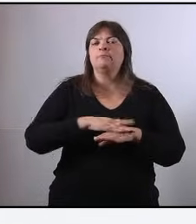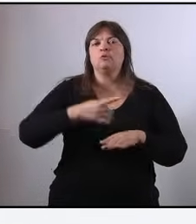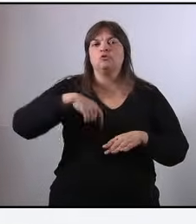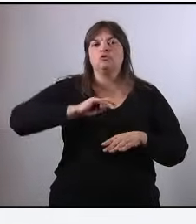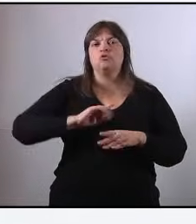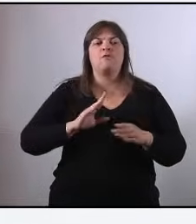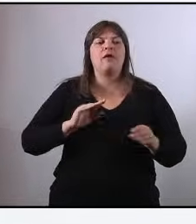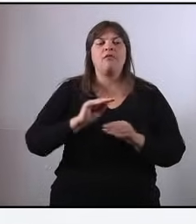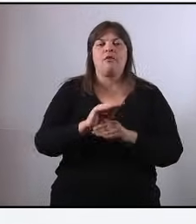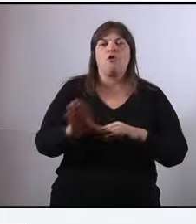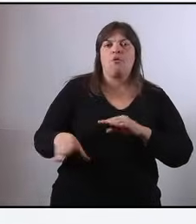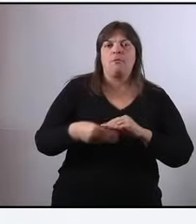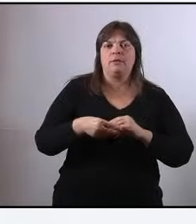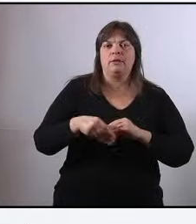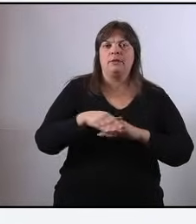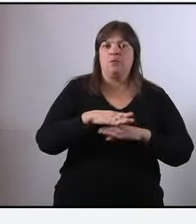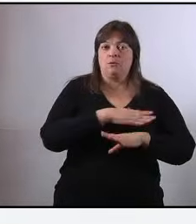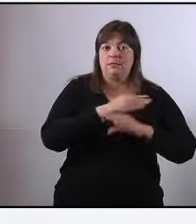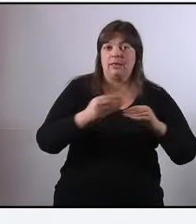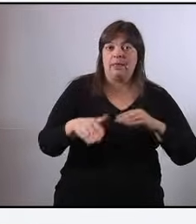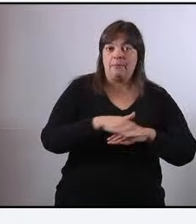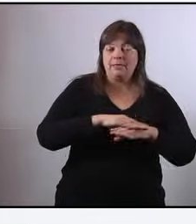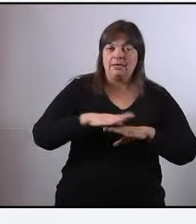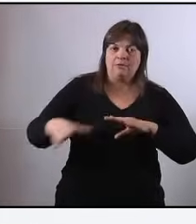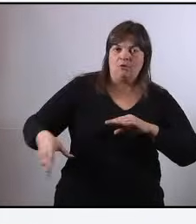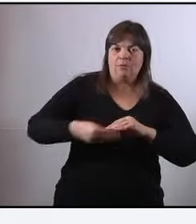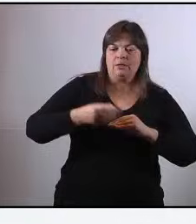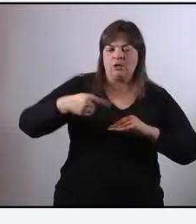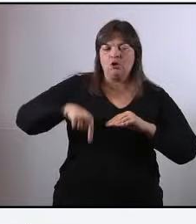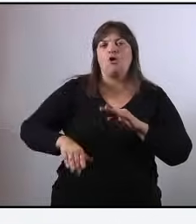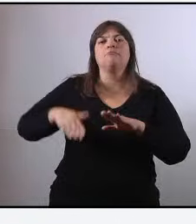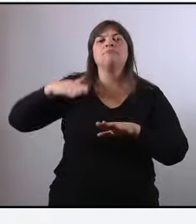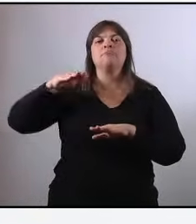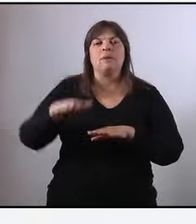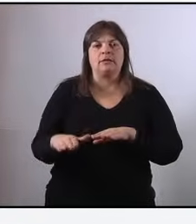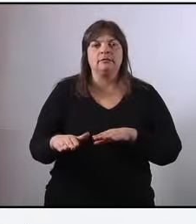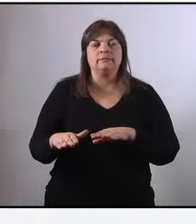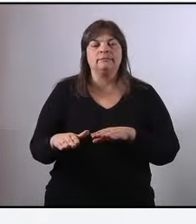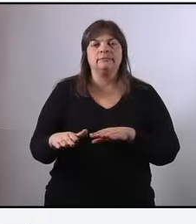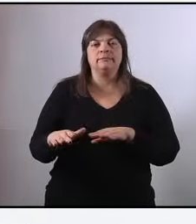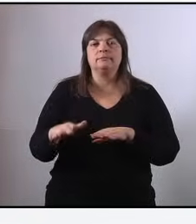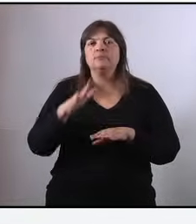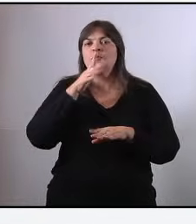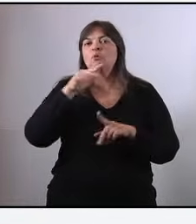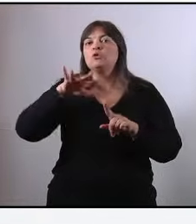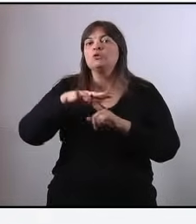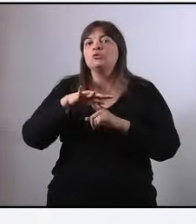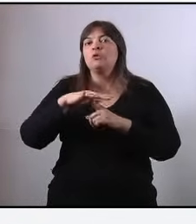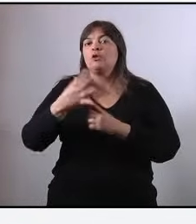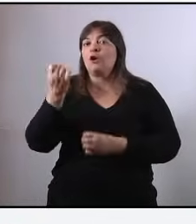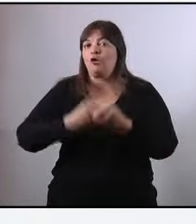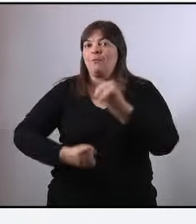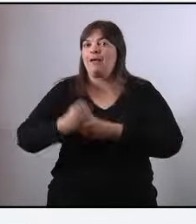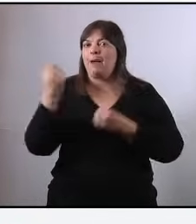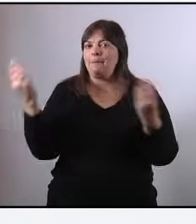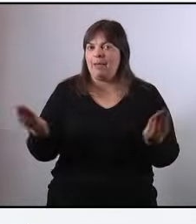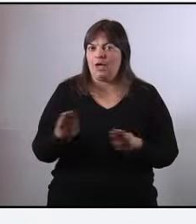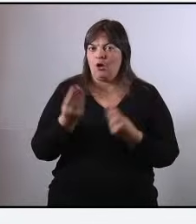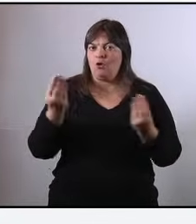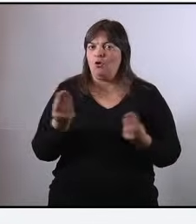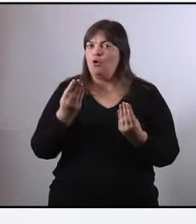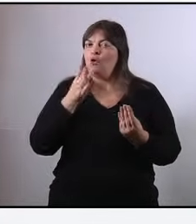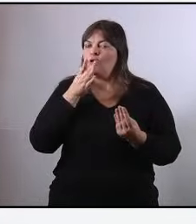financiación básica de la universidad y hoy damos un paso más en la mejora de la situación económica con esa